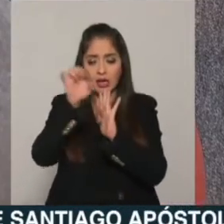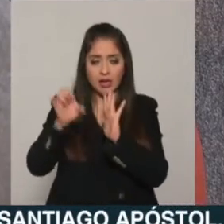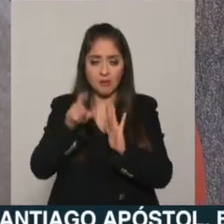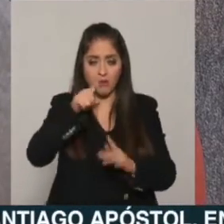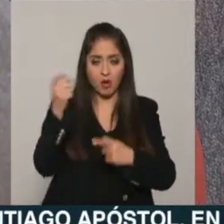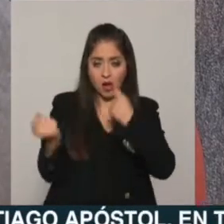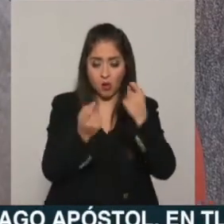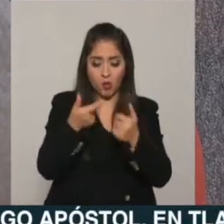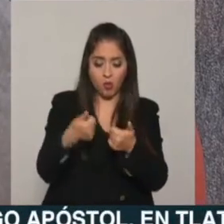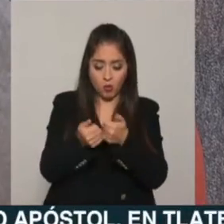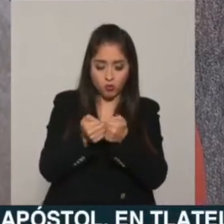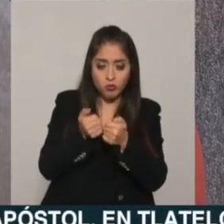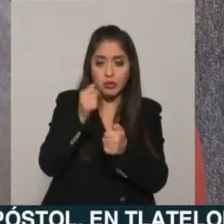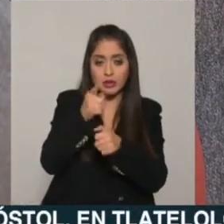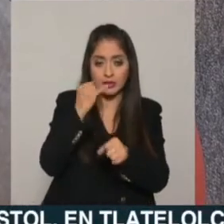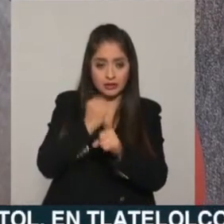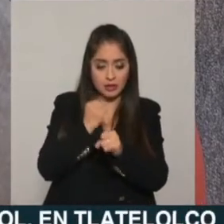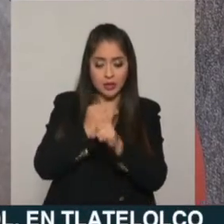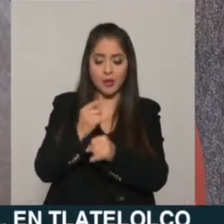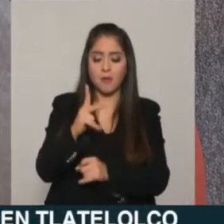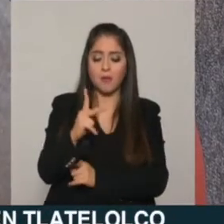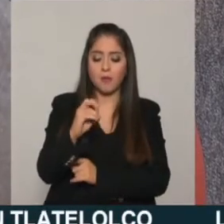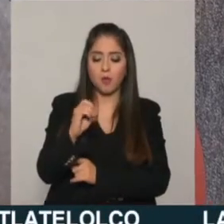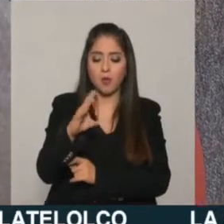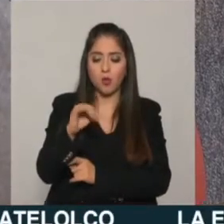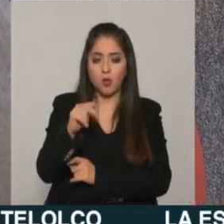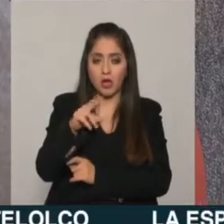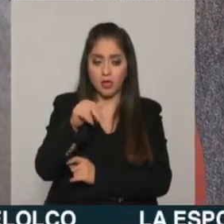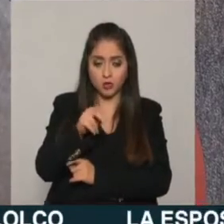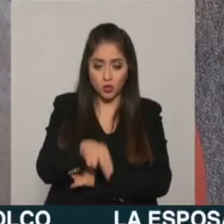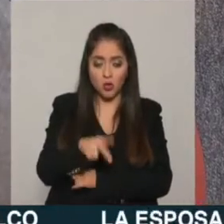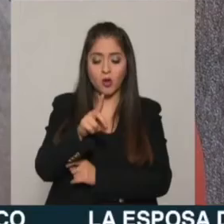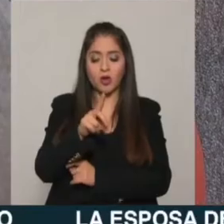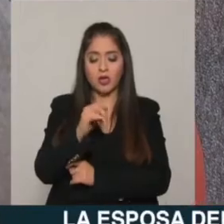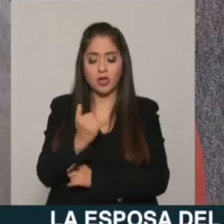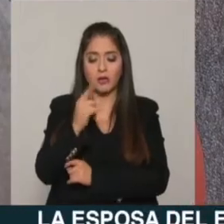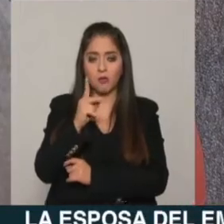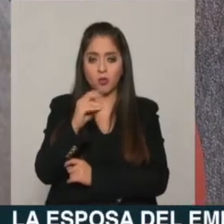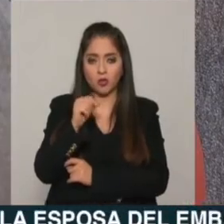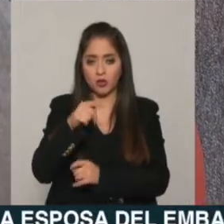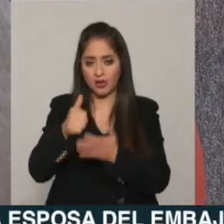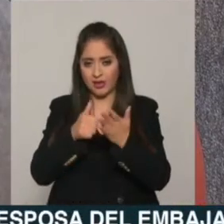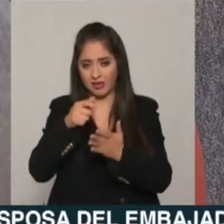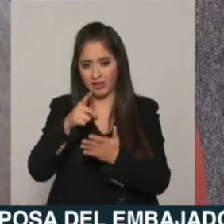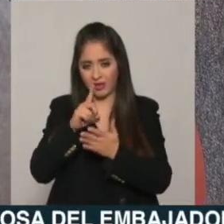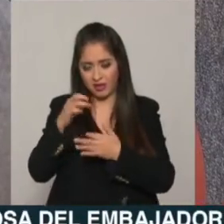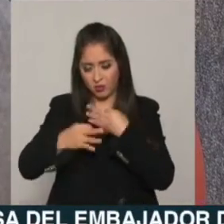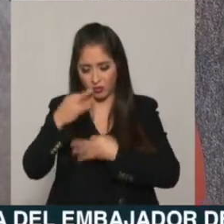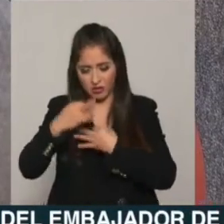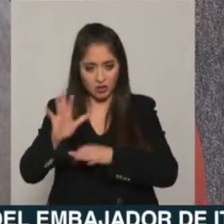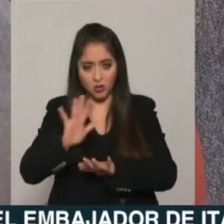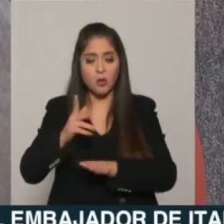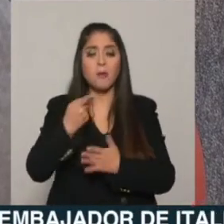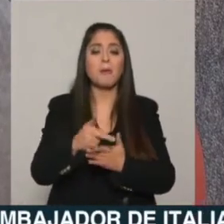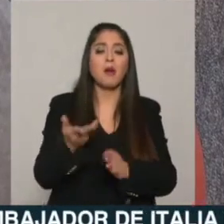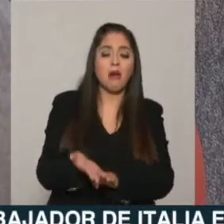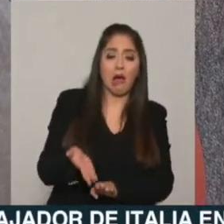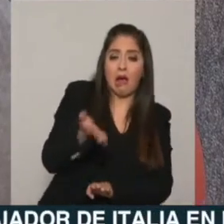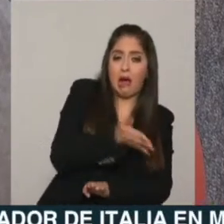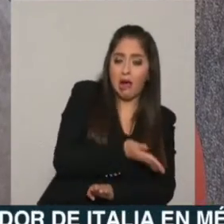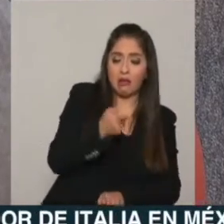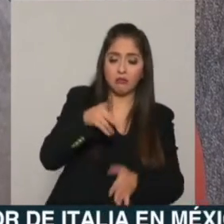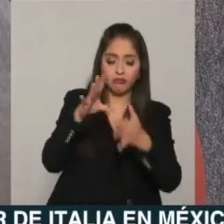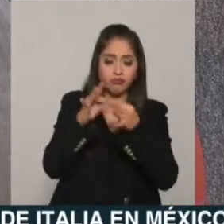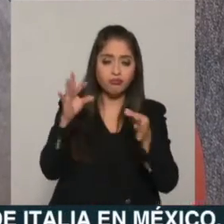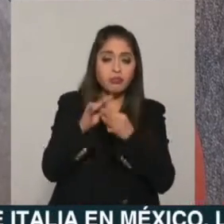las instituciones de la Procuración y de la impartición de justicia, sino con sistemas de prevención, que es muy